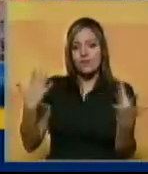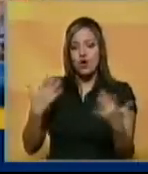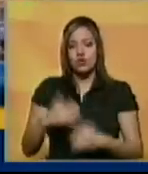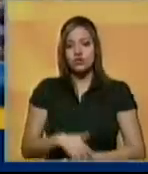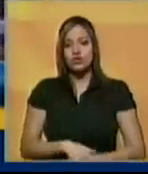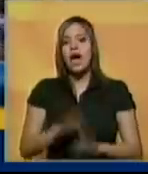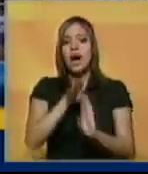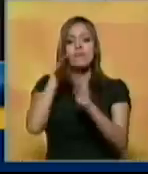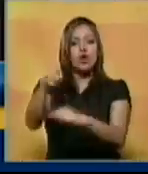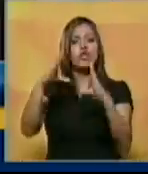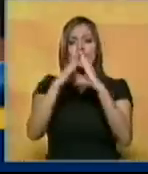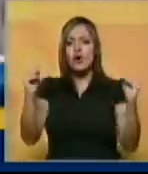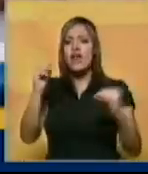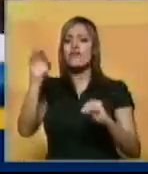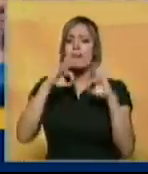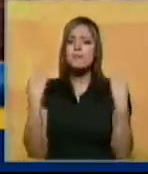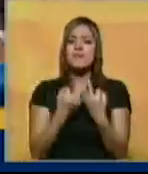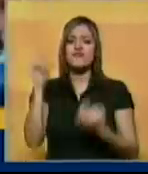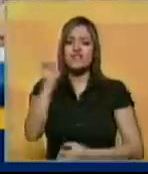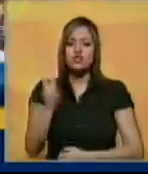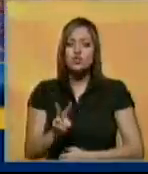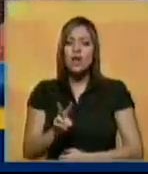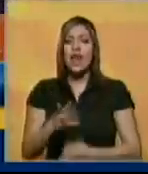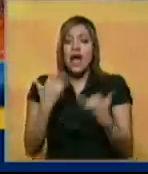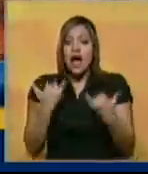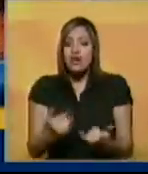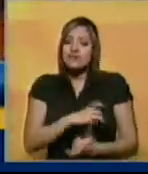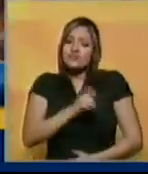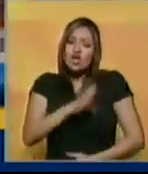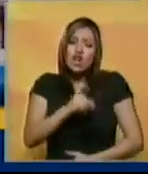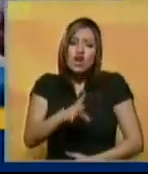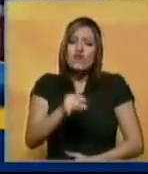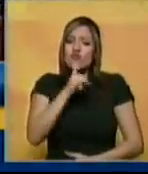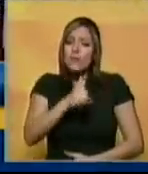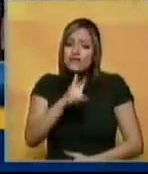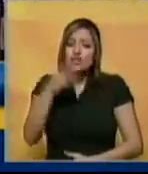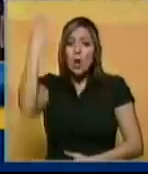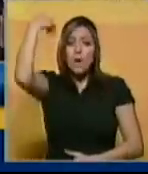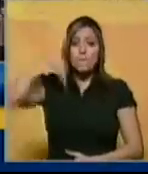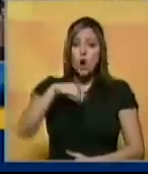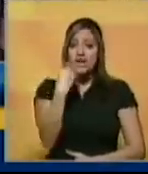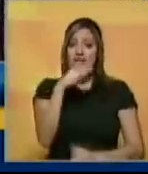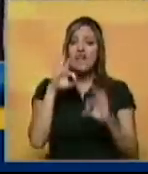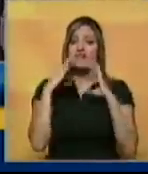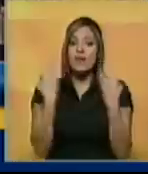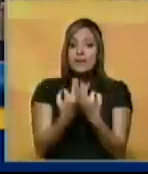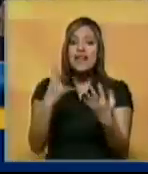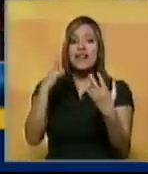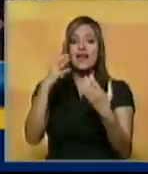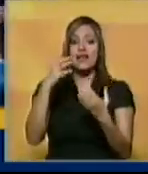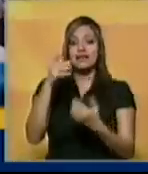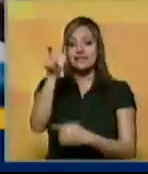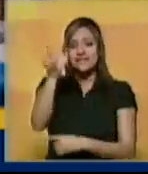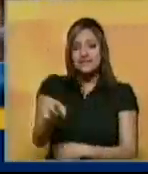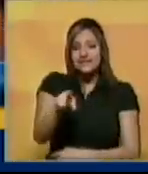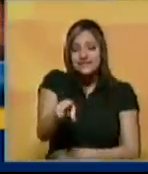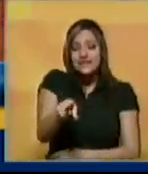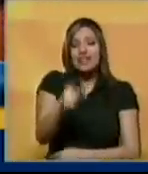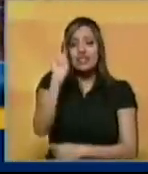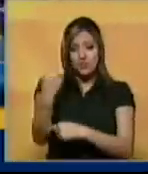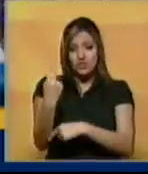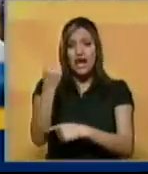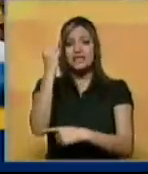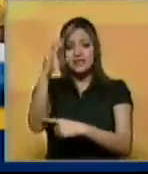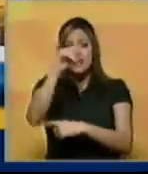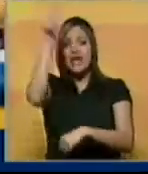con toda la familia venezolana y en ocasión de la lamentable muerte de Mónica Spear y su familia. Nosotros como diputados de la